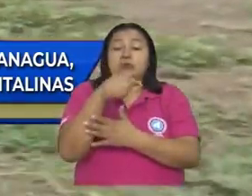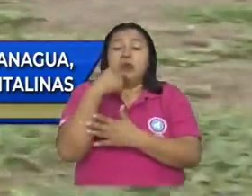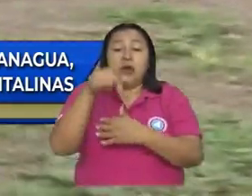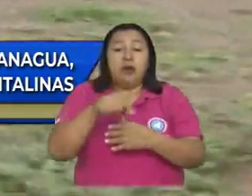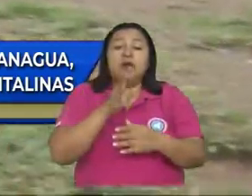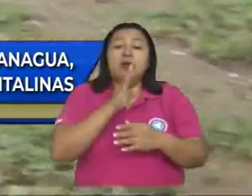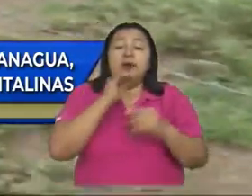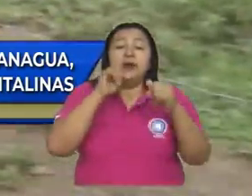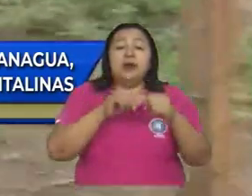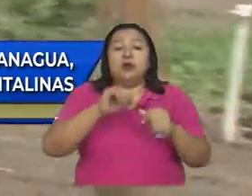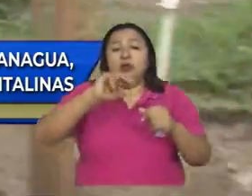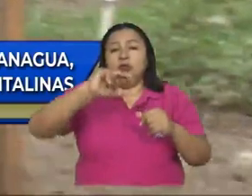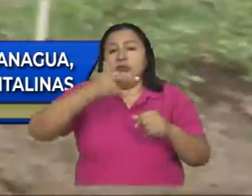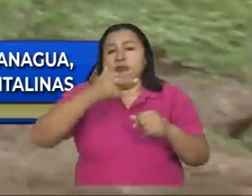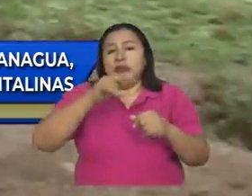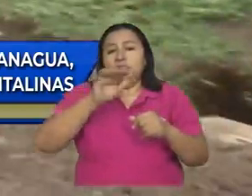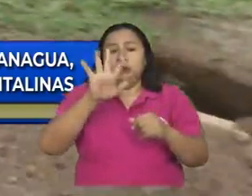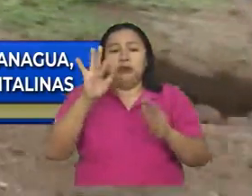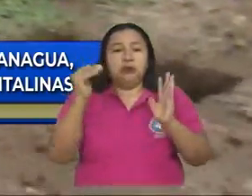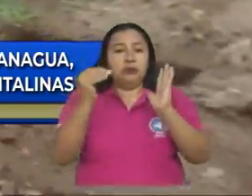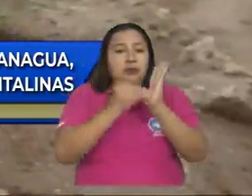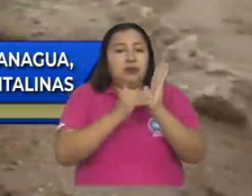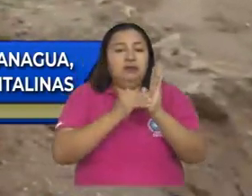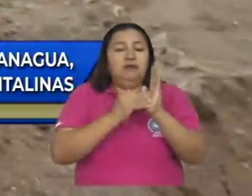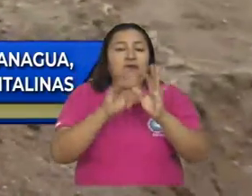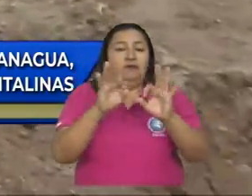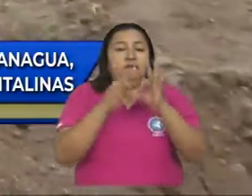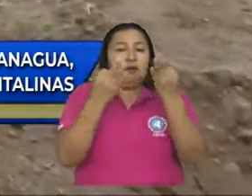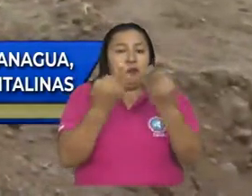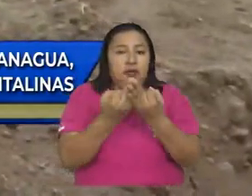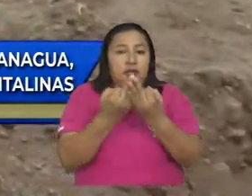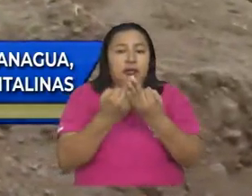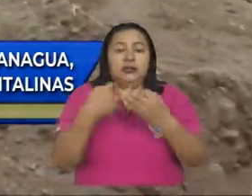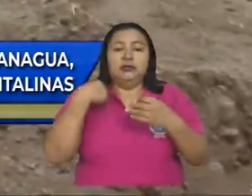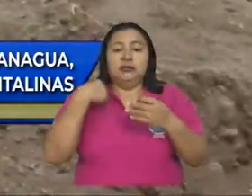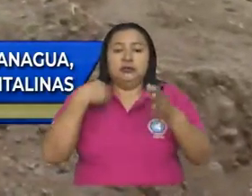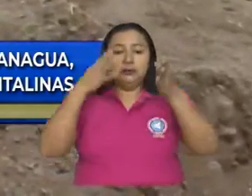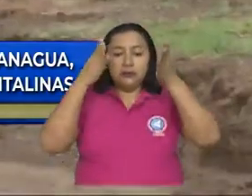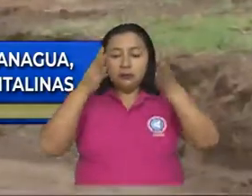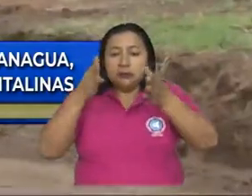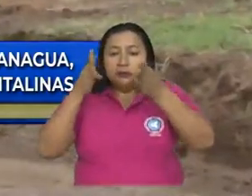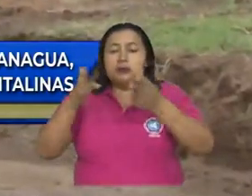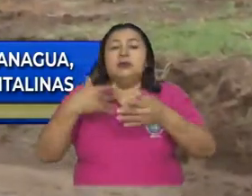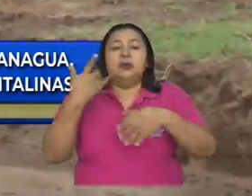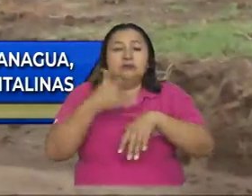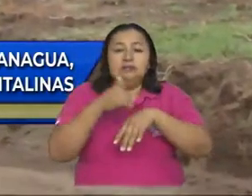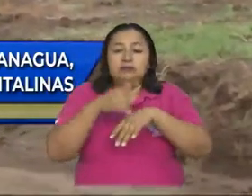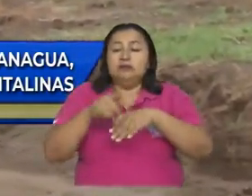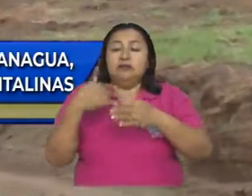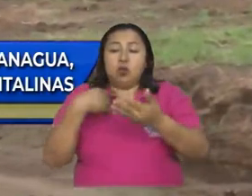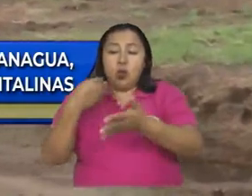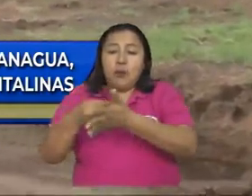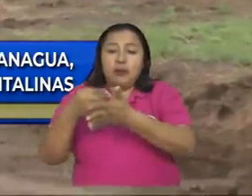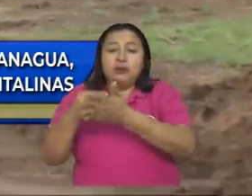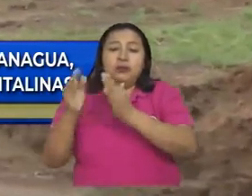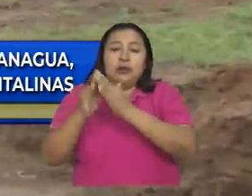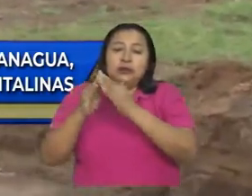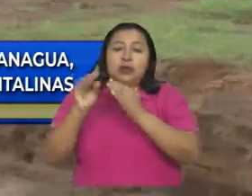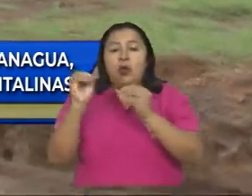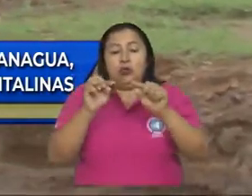de 85,000 familias que se le está dando atención ya para que obtenga su vivienda o su